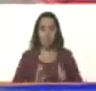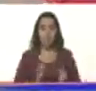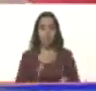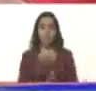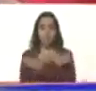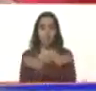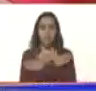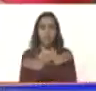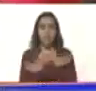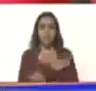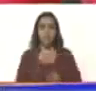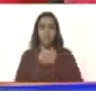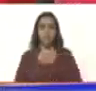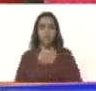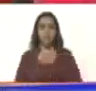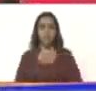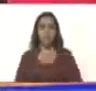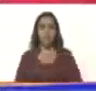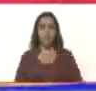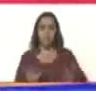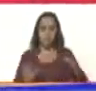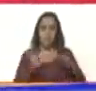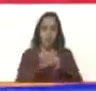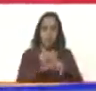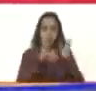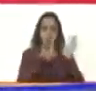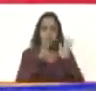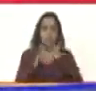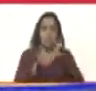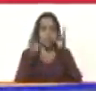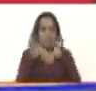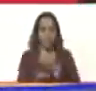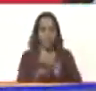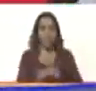Felicidades. Únanse, organícense bien.